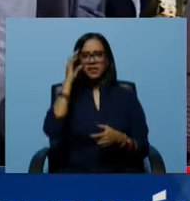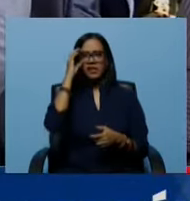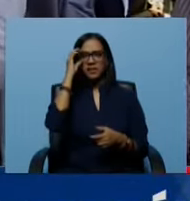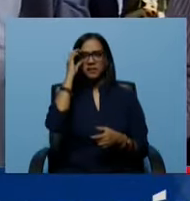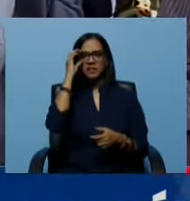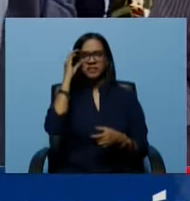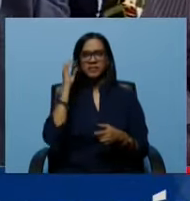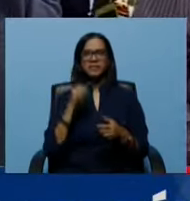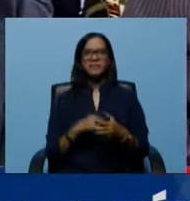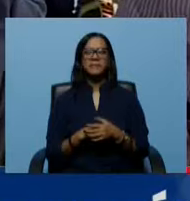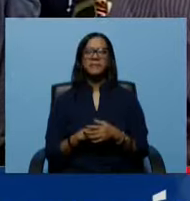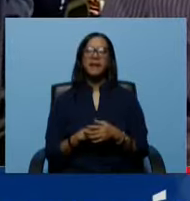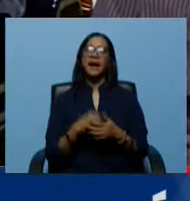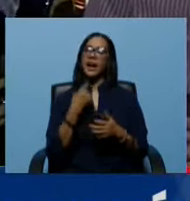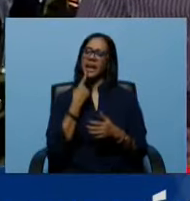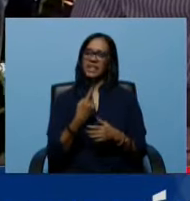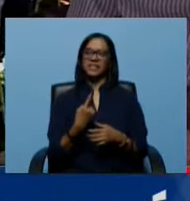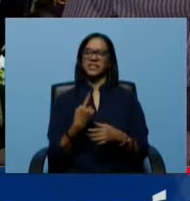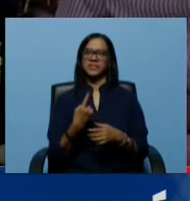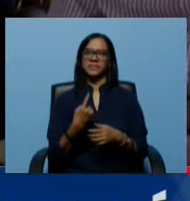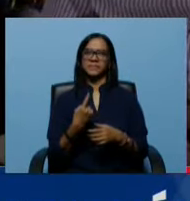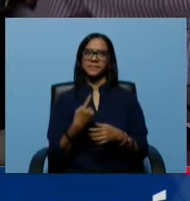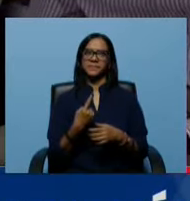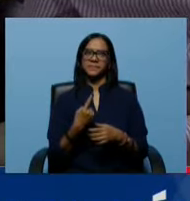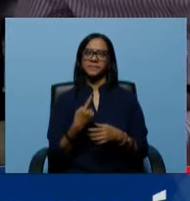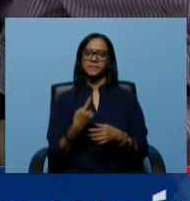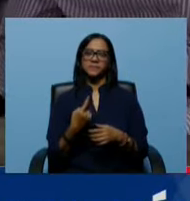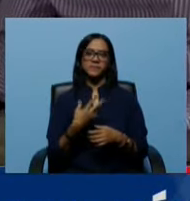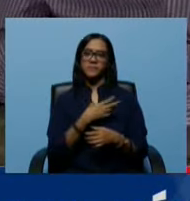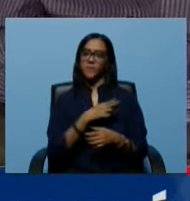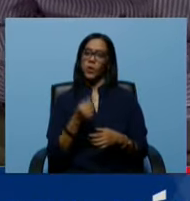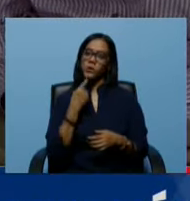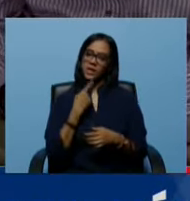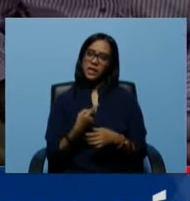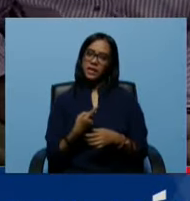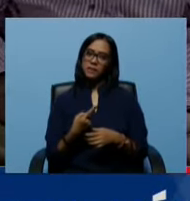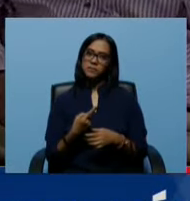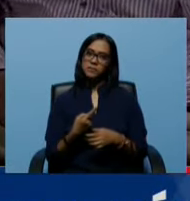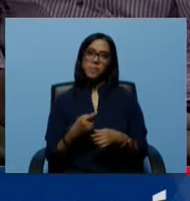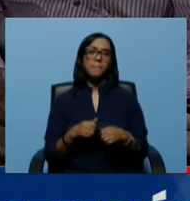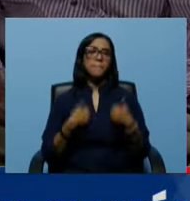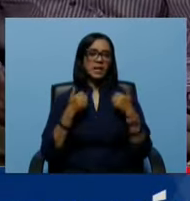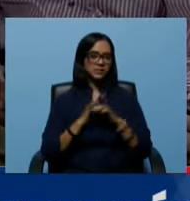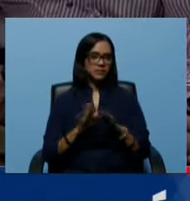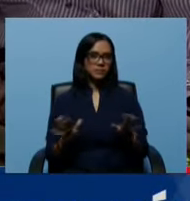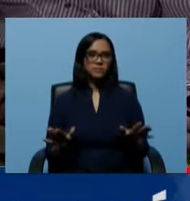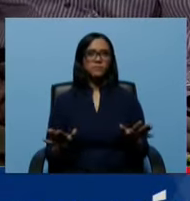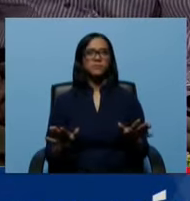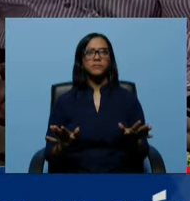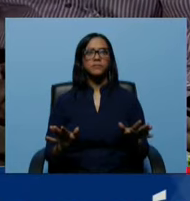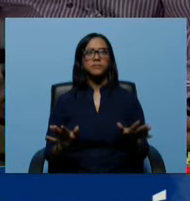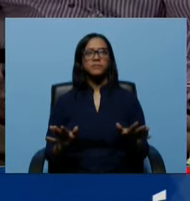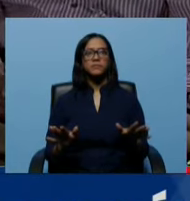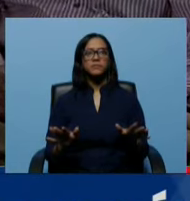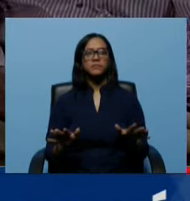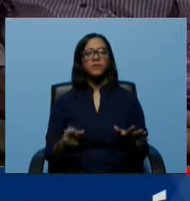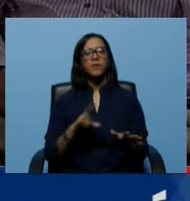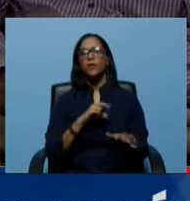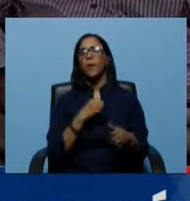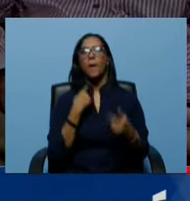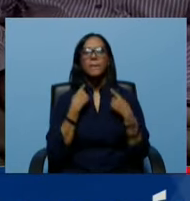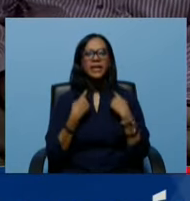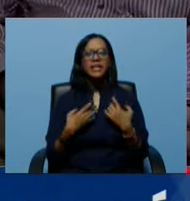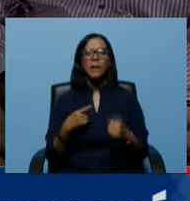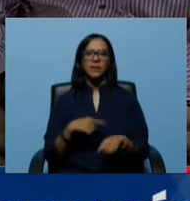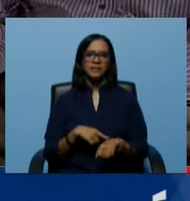he dicho. No se diga más. No perdamos más